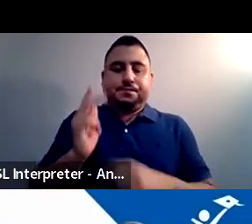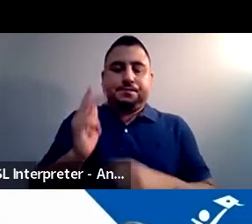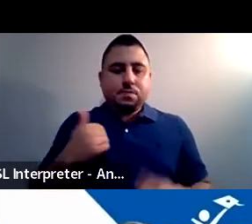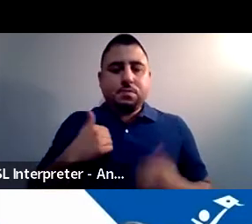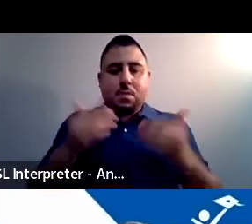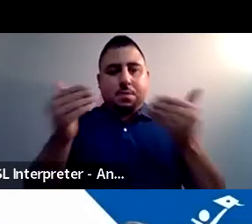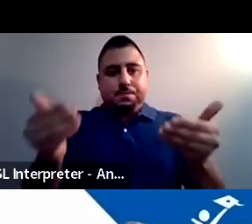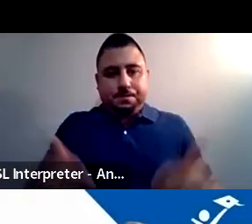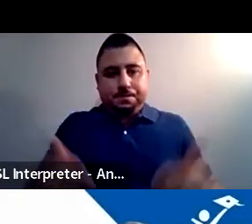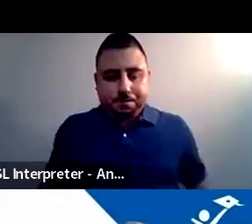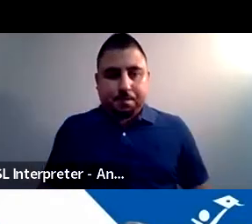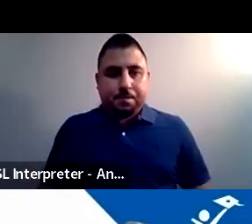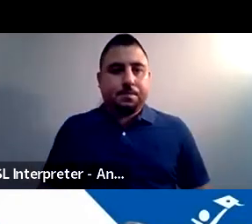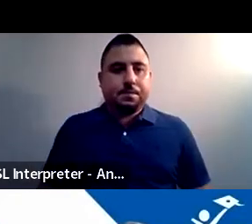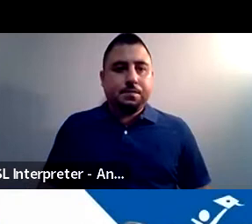comenzar.